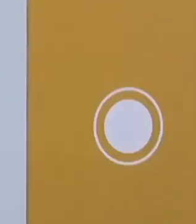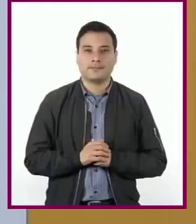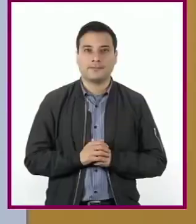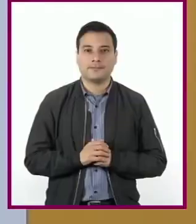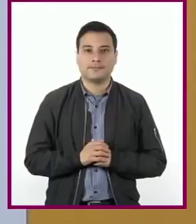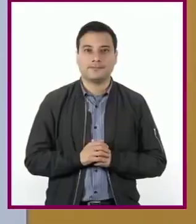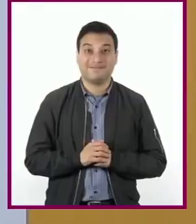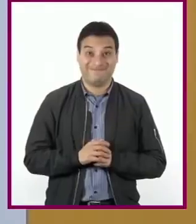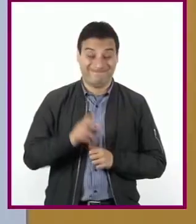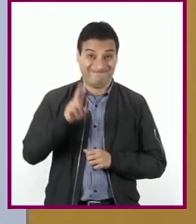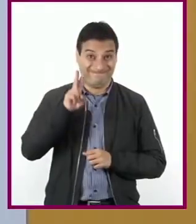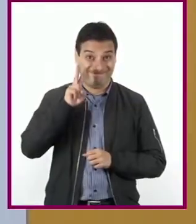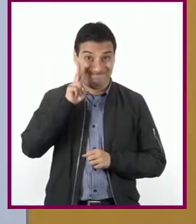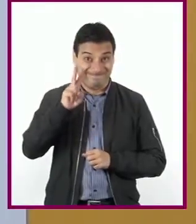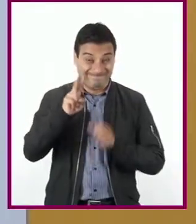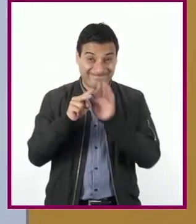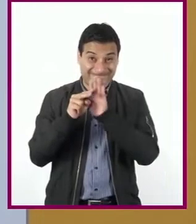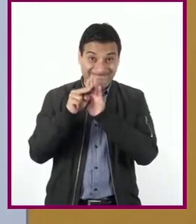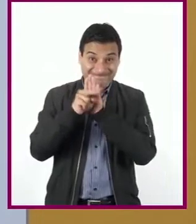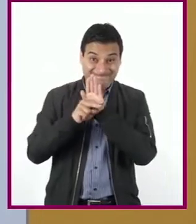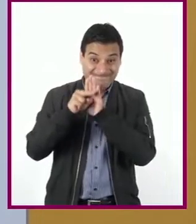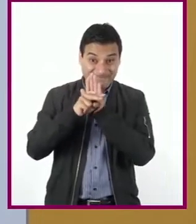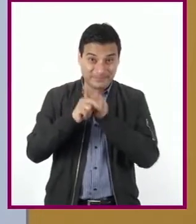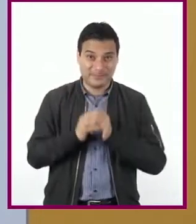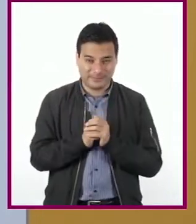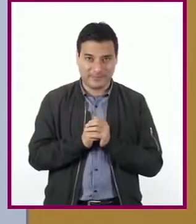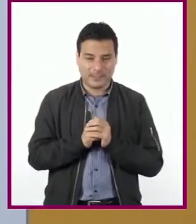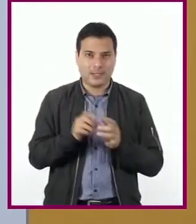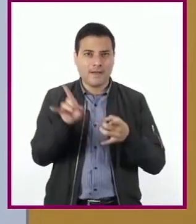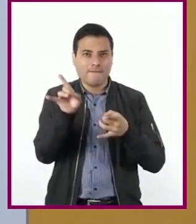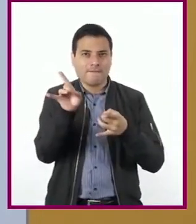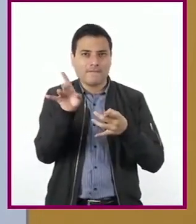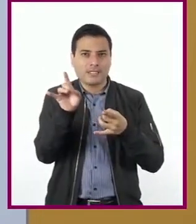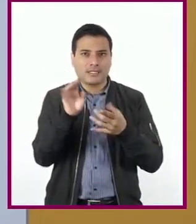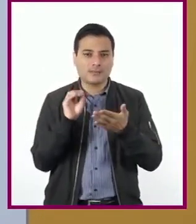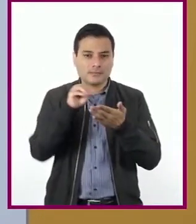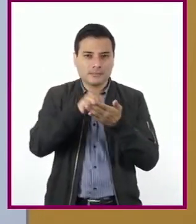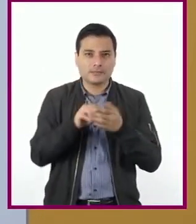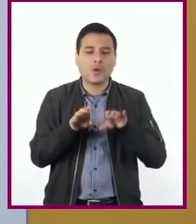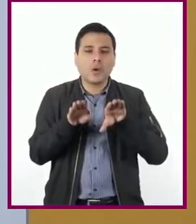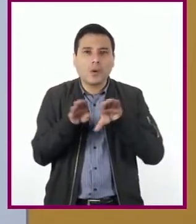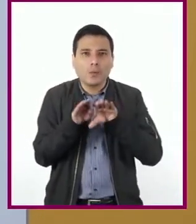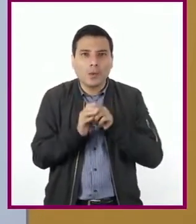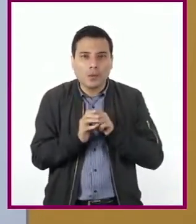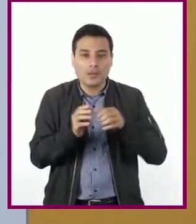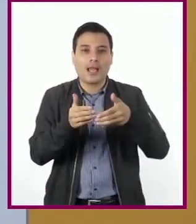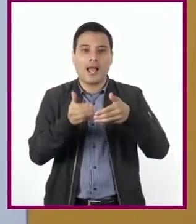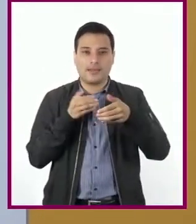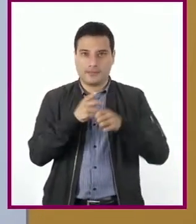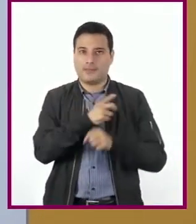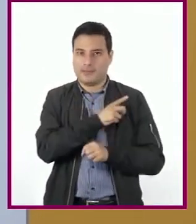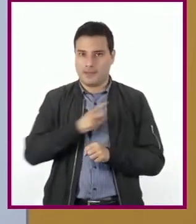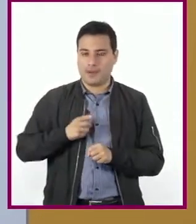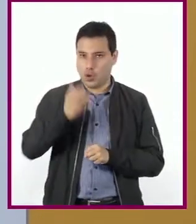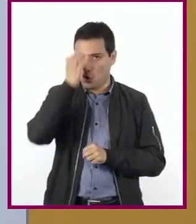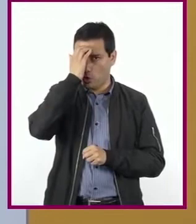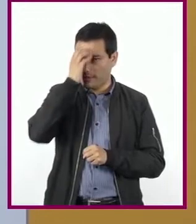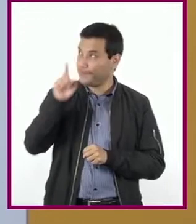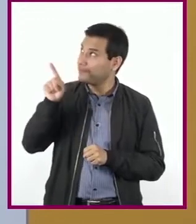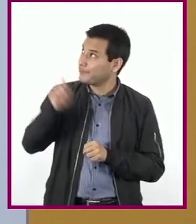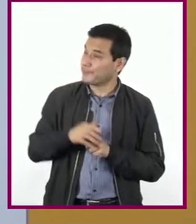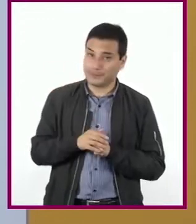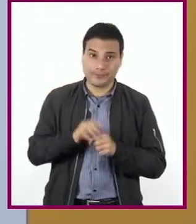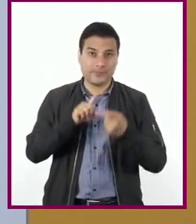Como observamos en el video, para poder representar el vector de una fuerza, debemos conocer la magnitud, dirección,